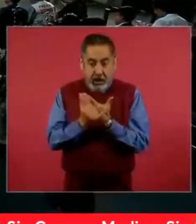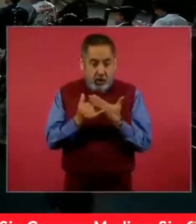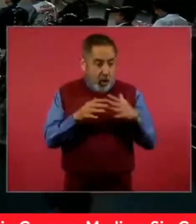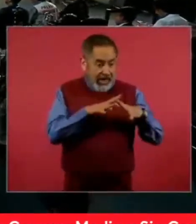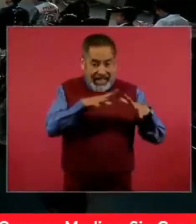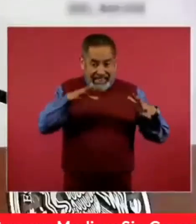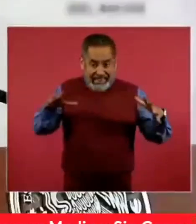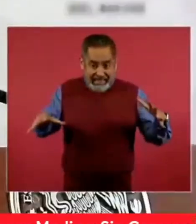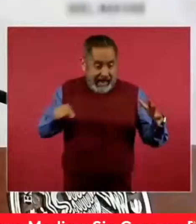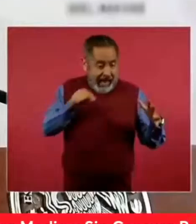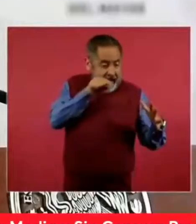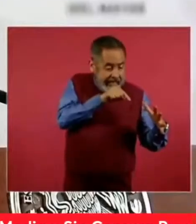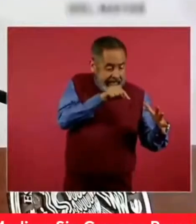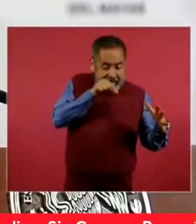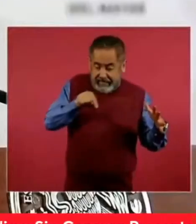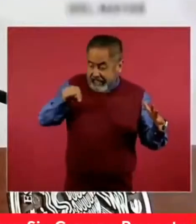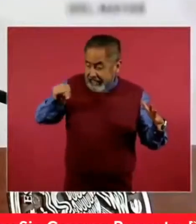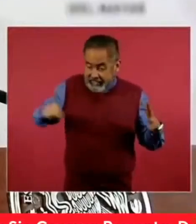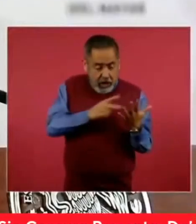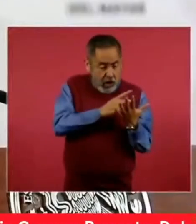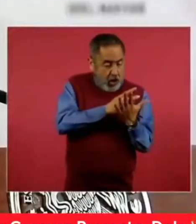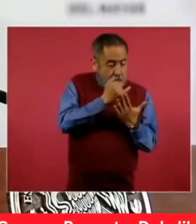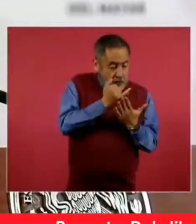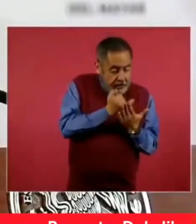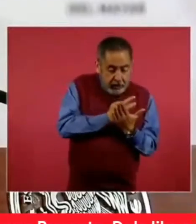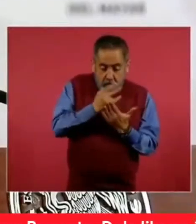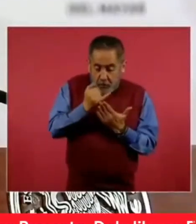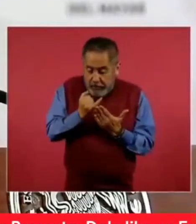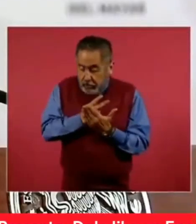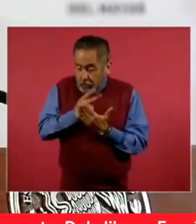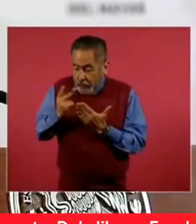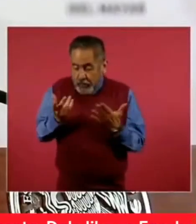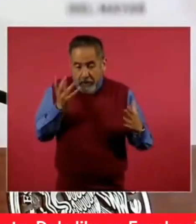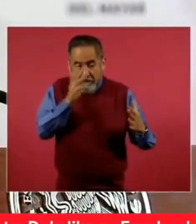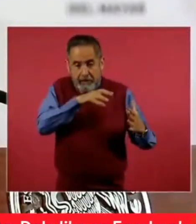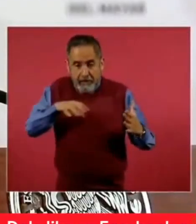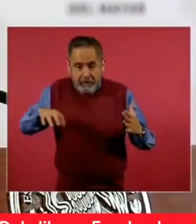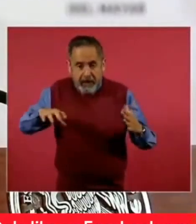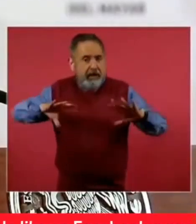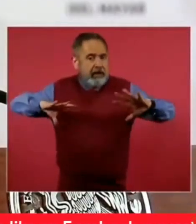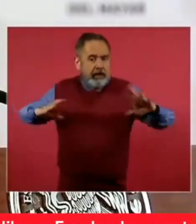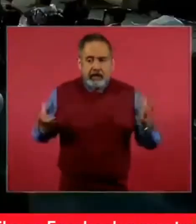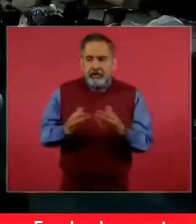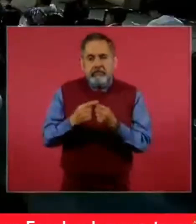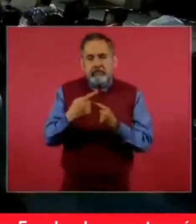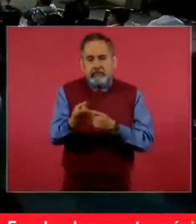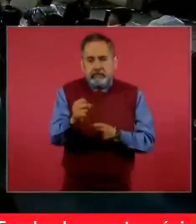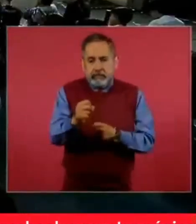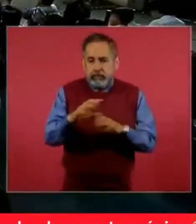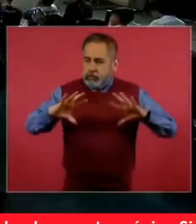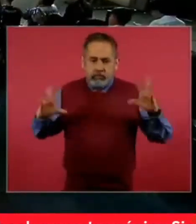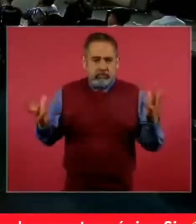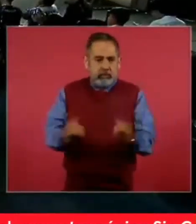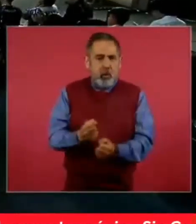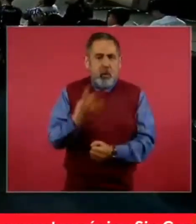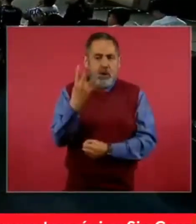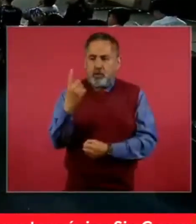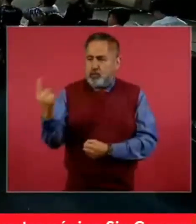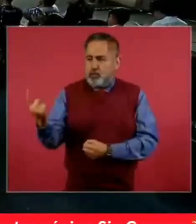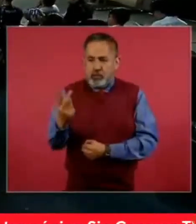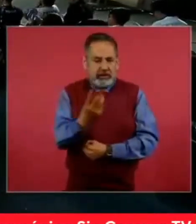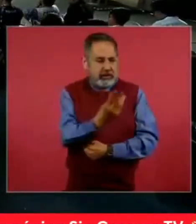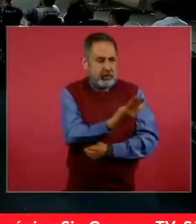Chapultepec, Naturaleza y Cultura ha sido un camino en el que cada encomienda se ha ido cumpliendo rumbo a un ideal: hacer